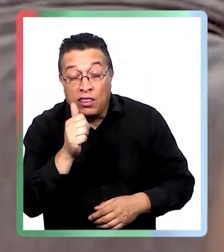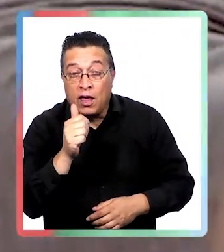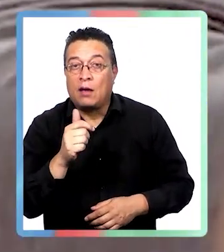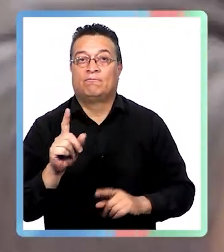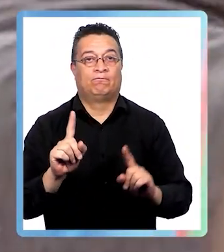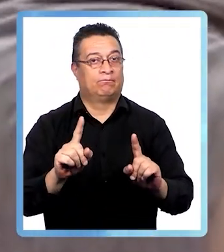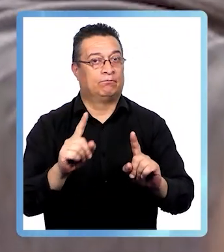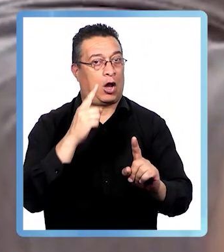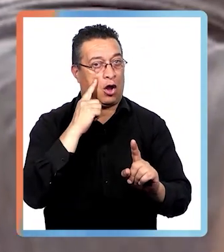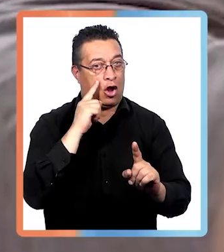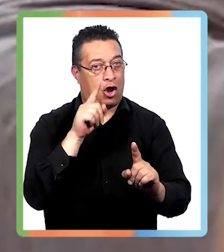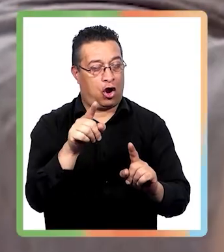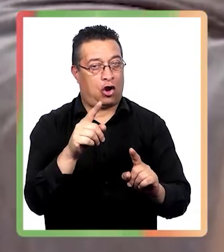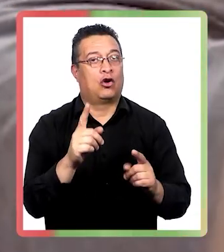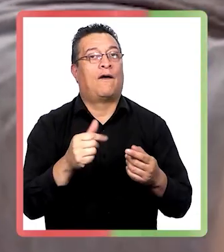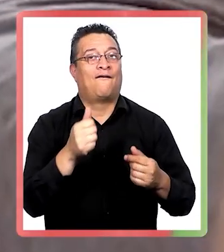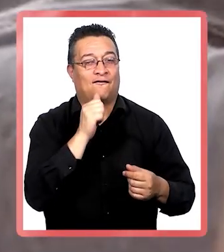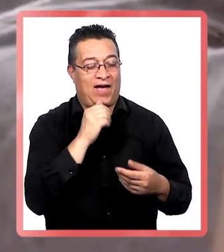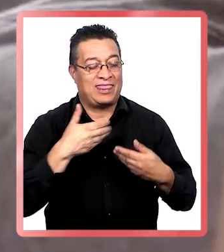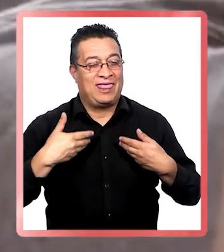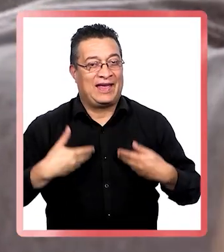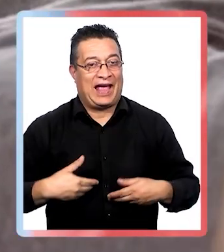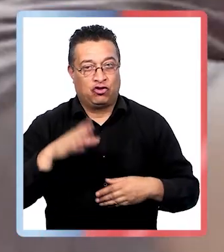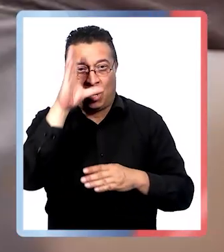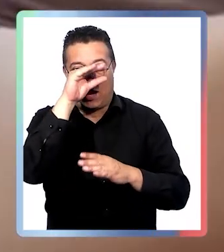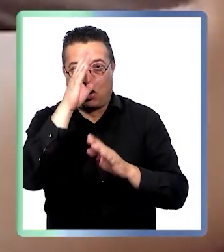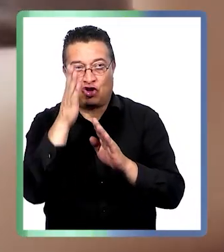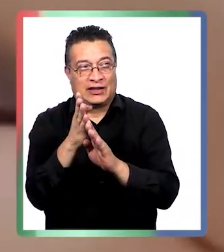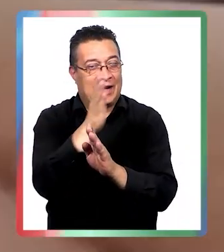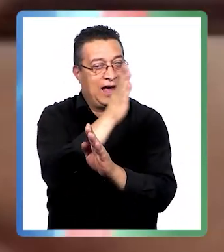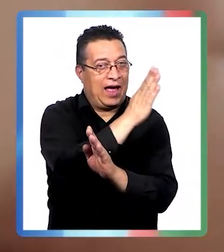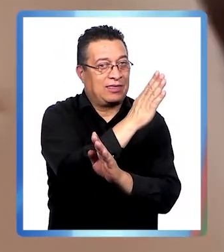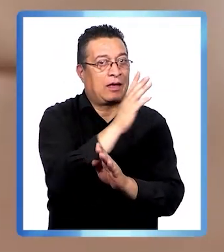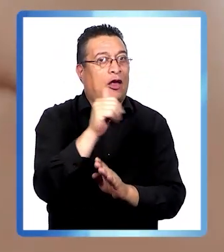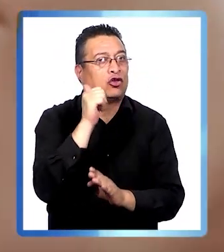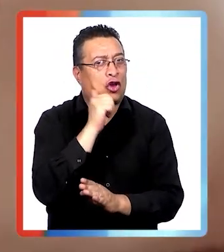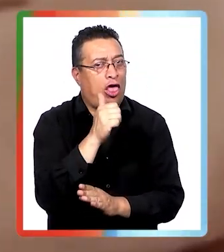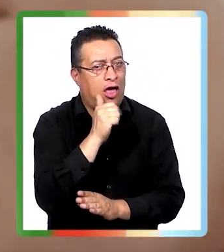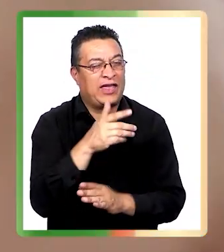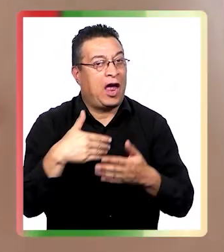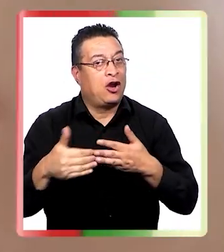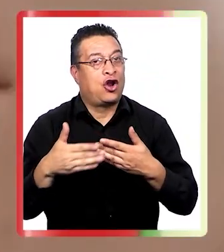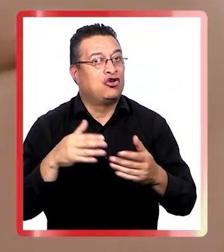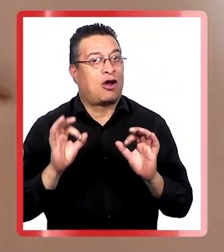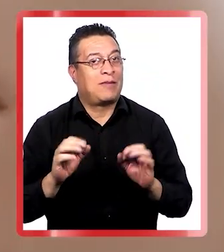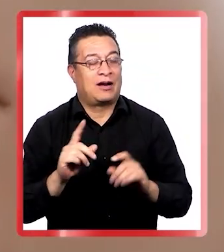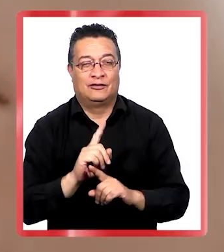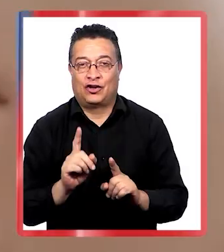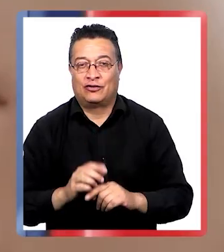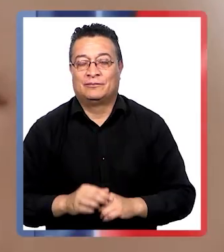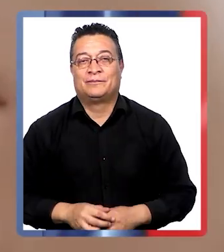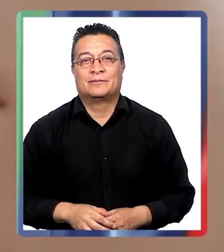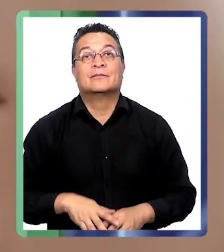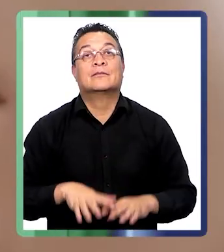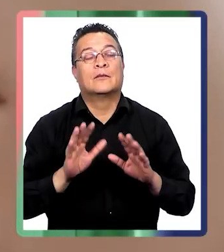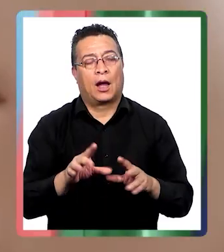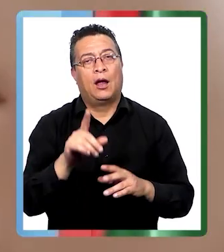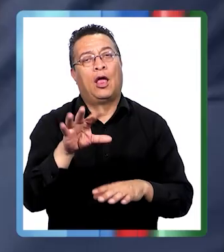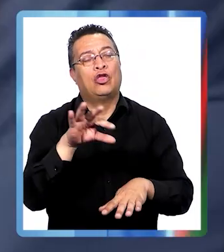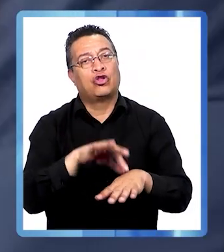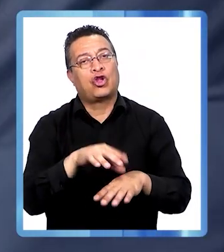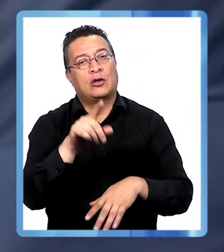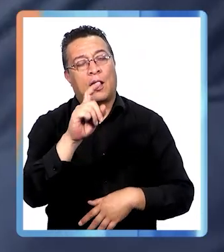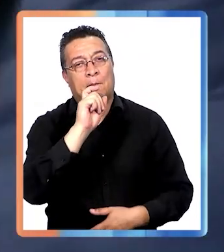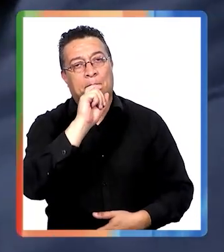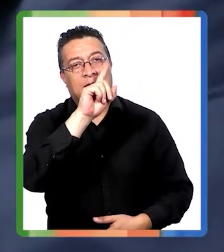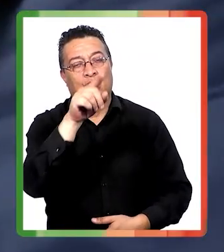vez la persona no está requiriendo el descanso que requiere en la noche cuando no corresponde. Sí, doctor, bajo